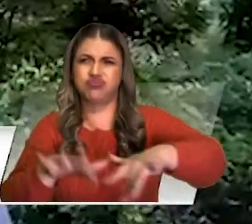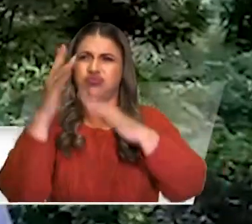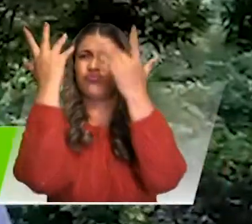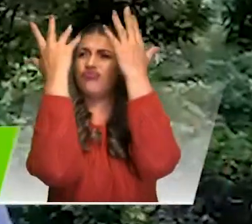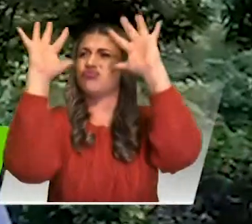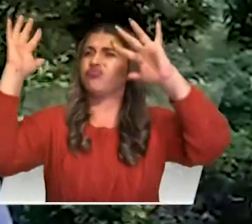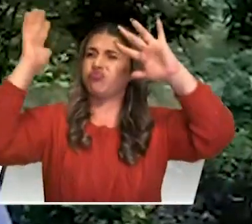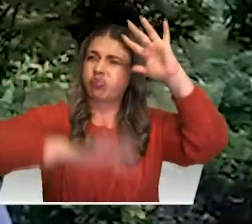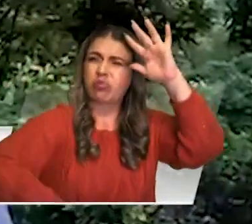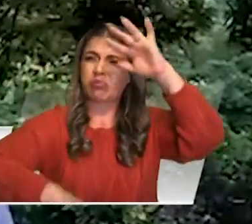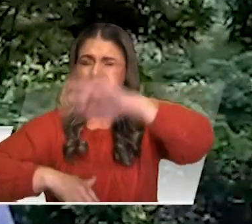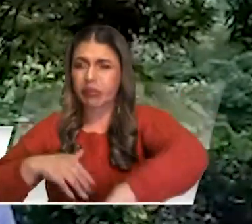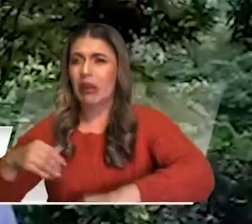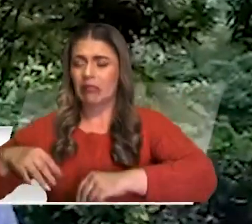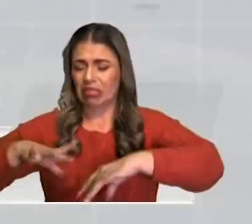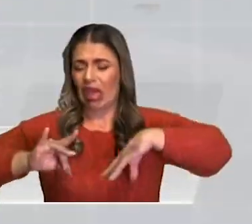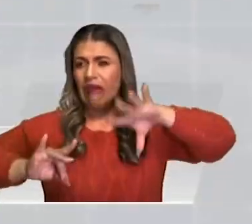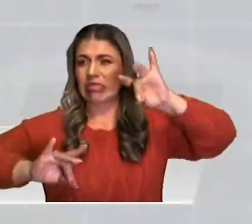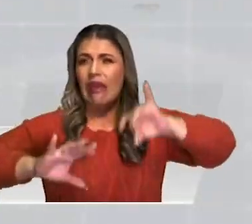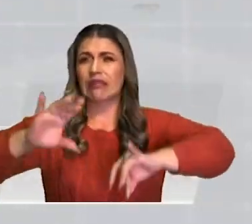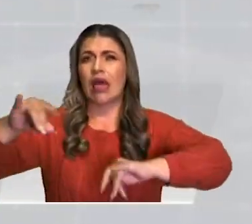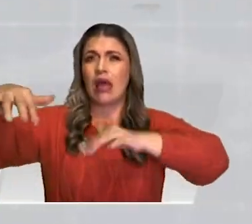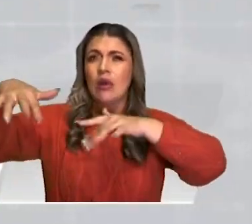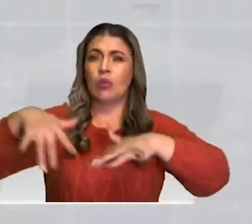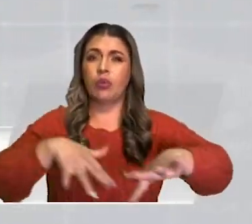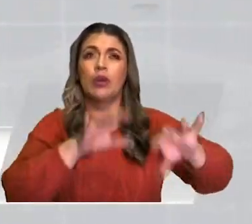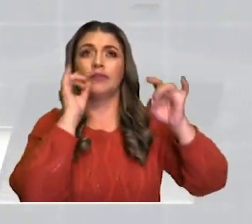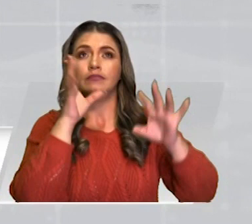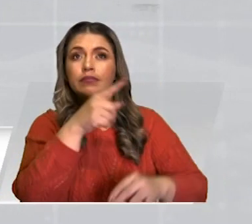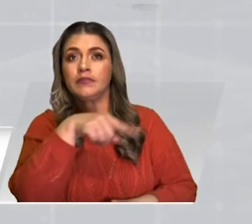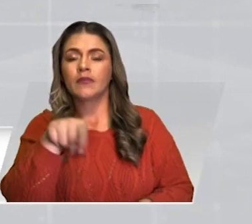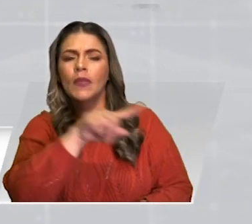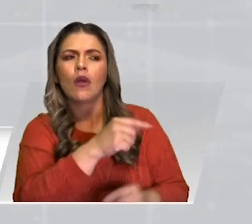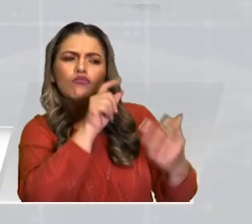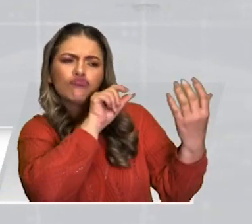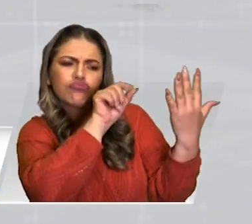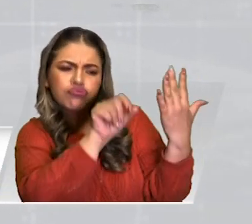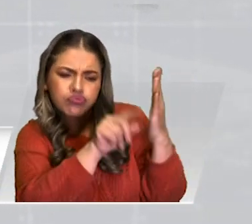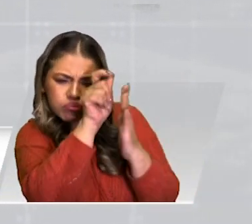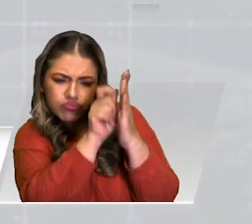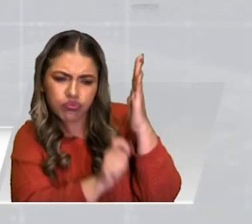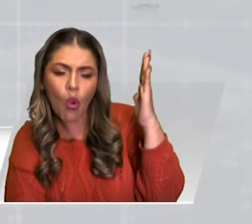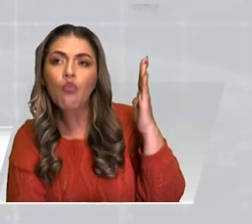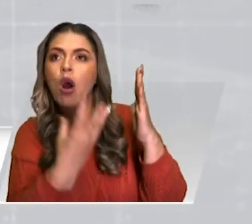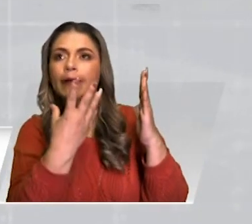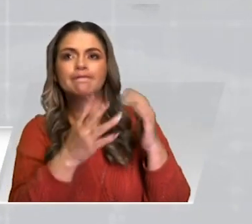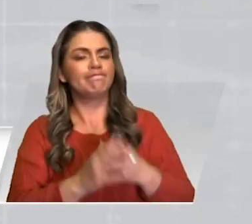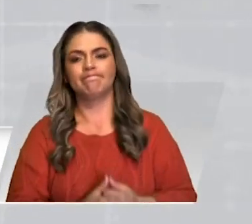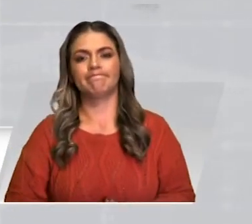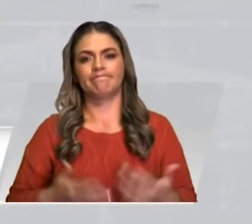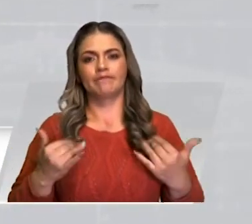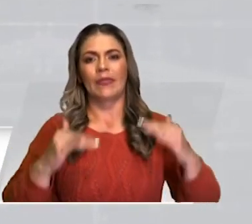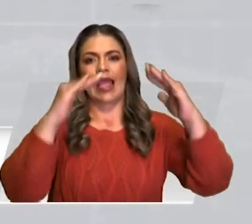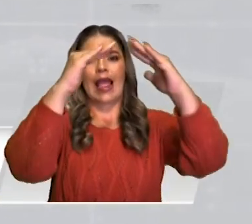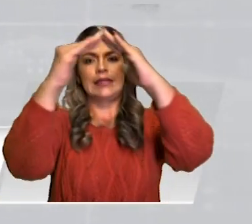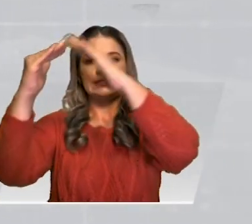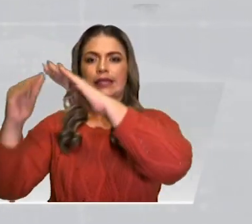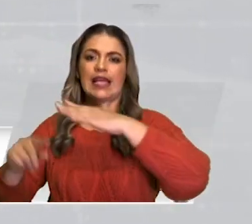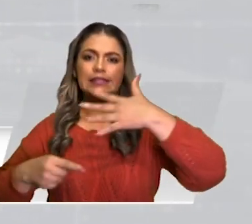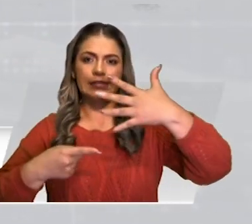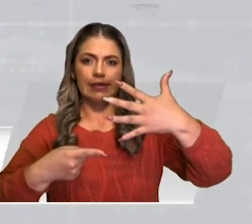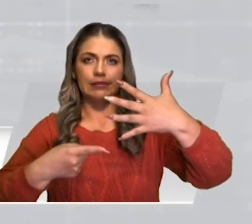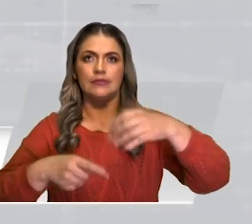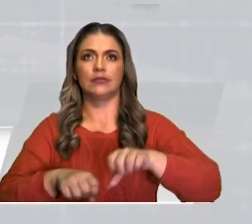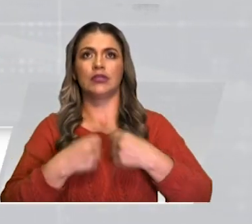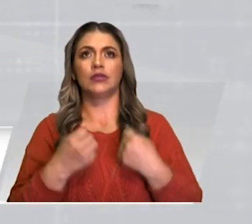ladera, hubo inundación, inundimiento de la banca. Y aunque no hay un censo definitivo, las primeras informaciones dan cuenta de 6 casas afectadas, una de